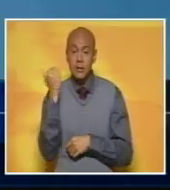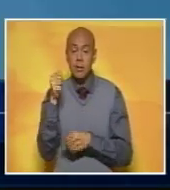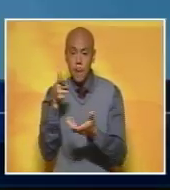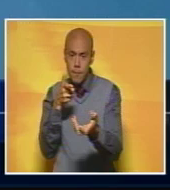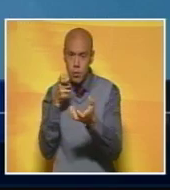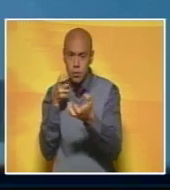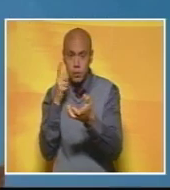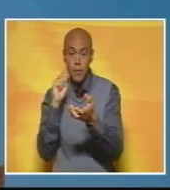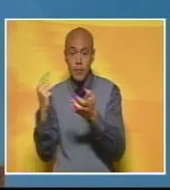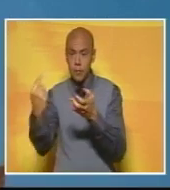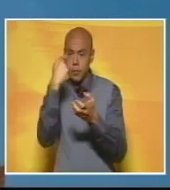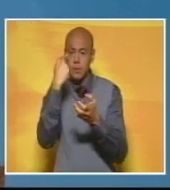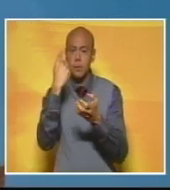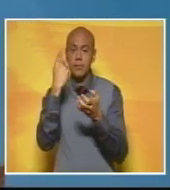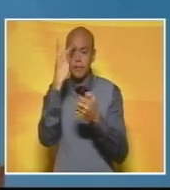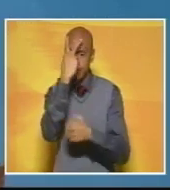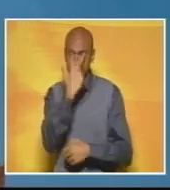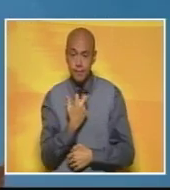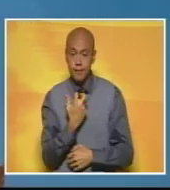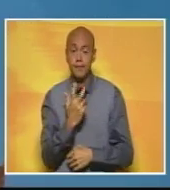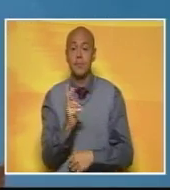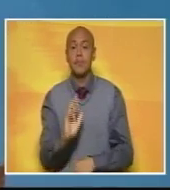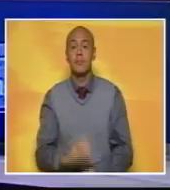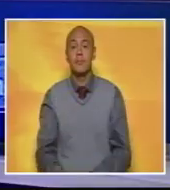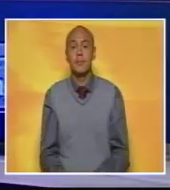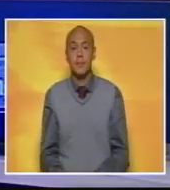agentes antidisturbios durante las protestas.